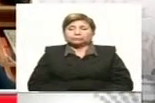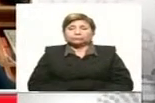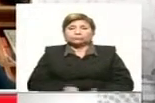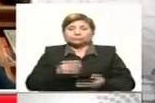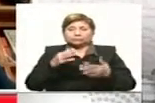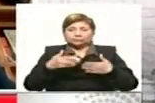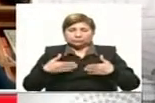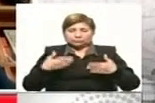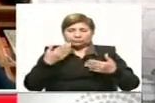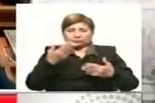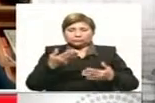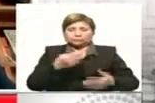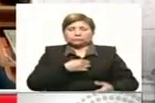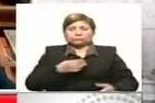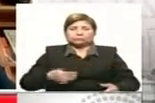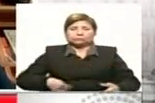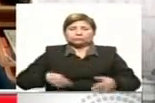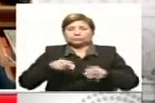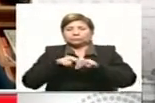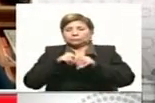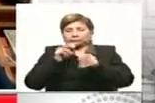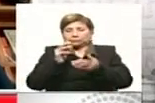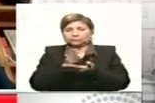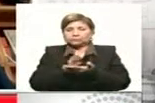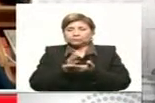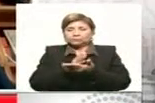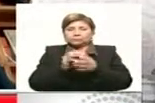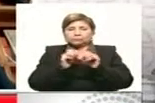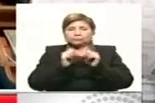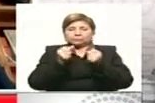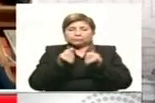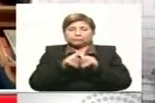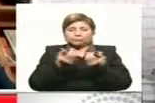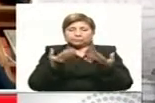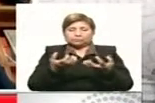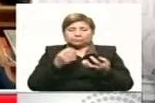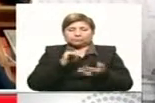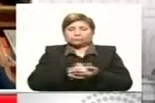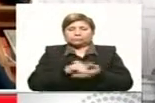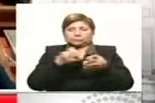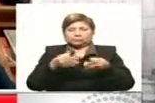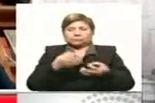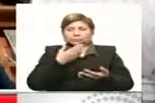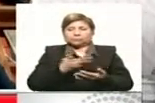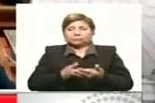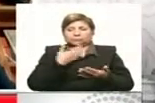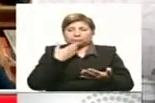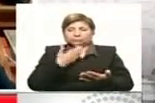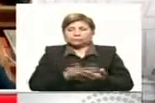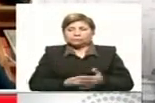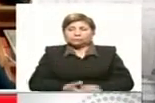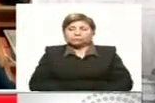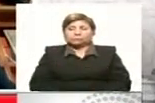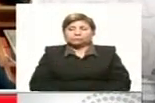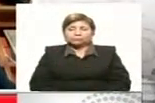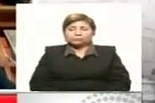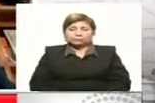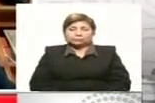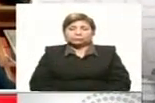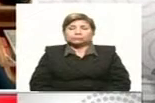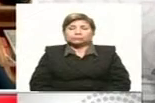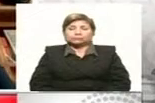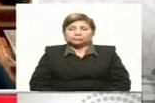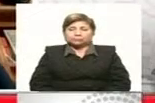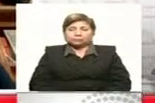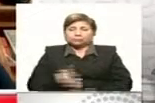¿Puede usted, señor ministro, dejar de participar en la sesión en el momento que lo crea conveniente? Muchas gracias. Gracias,